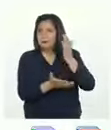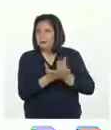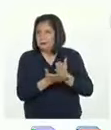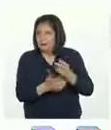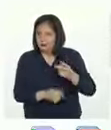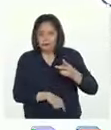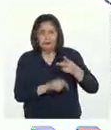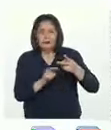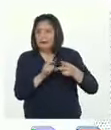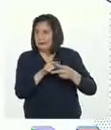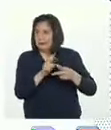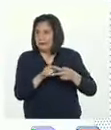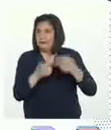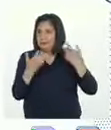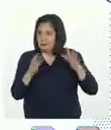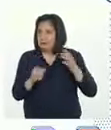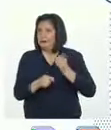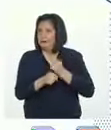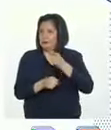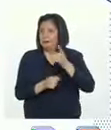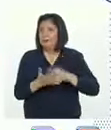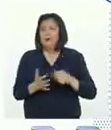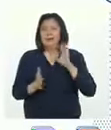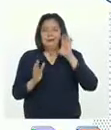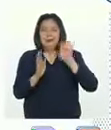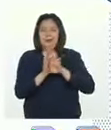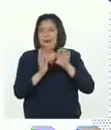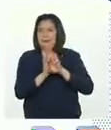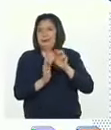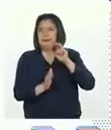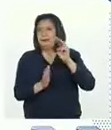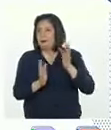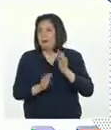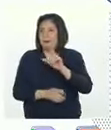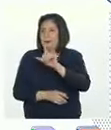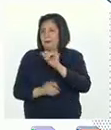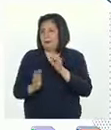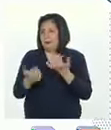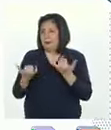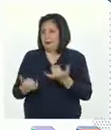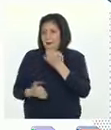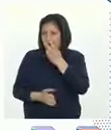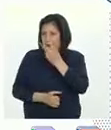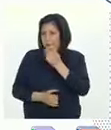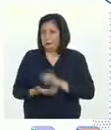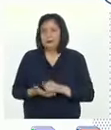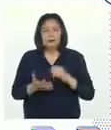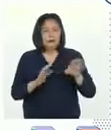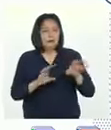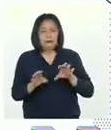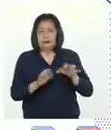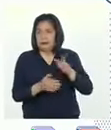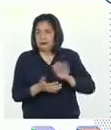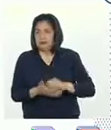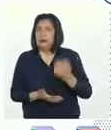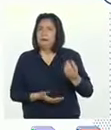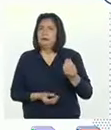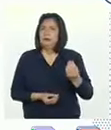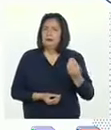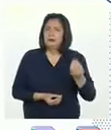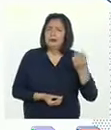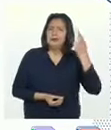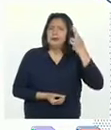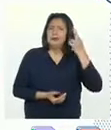problema. Esto lo hemos trabajado a partir de los ejemplos de María y Luis que vimos hoy, desarrollando además las causas